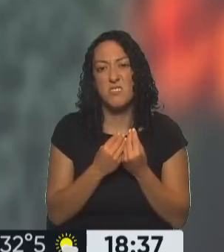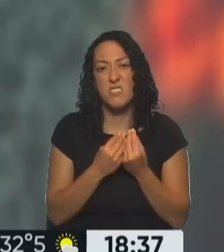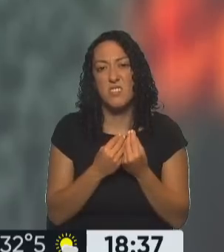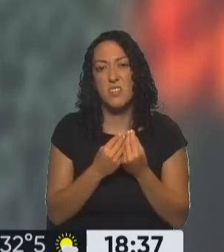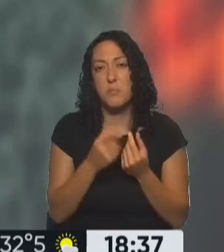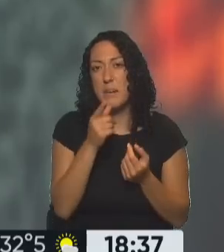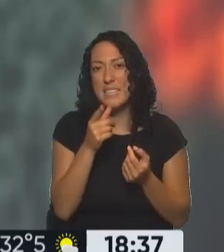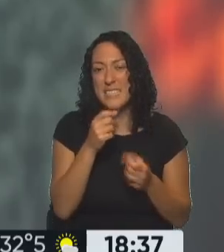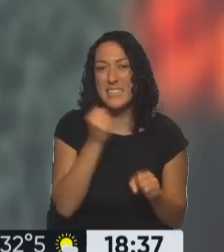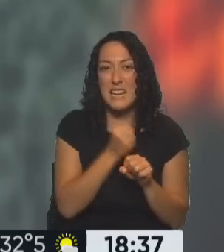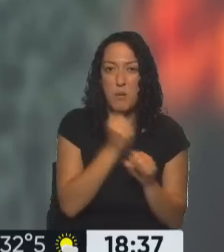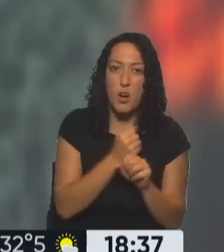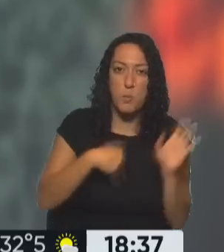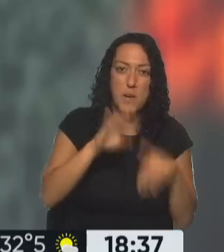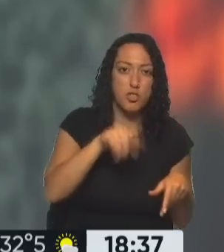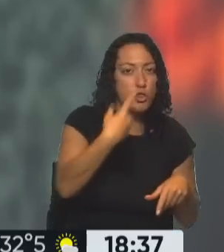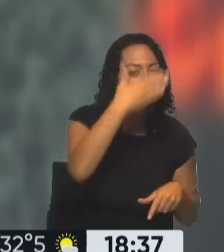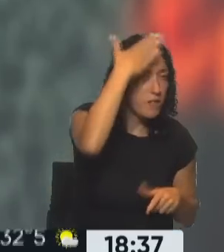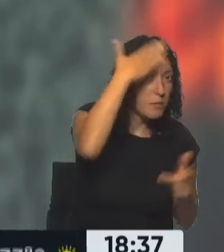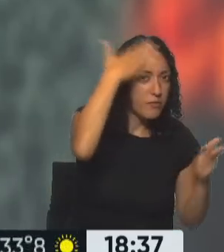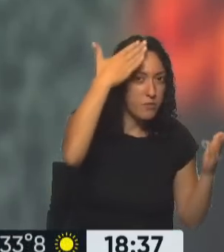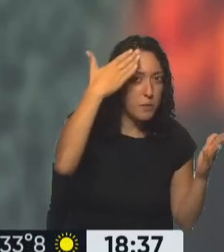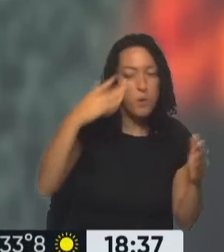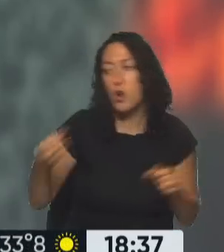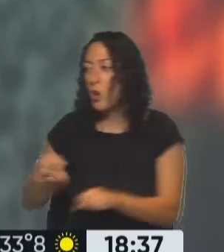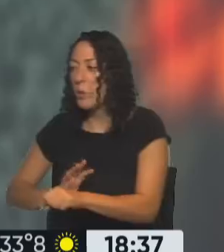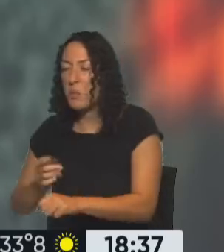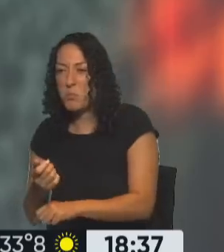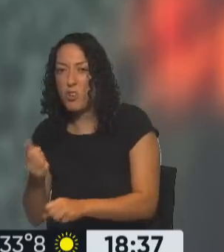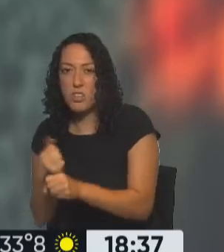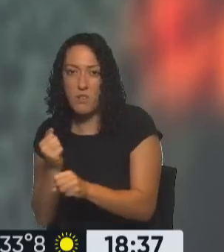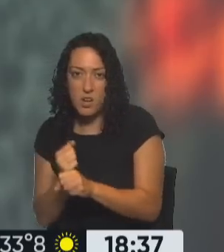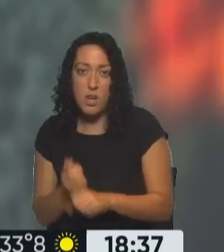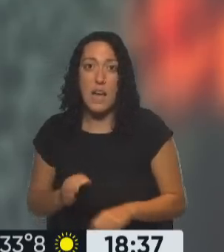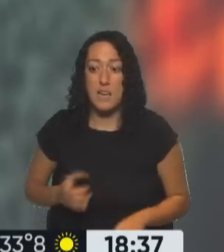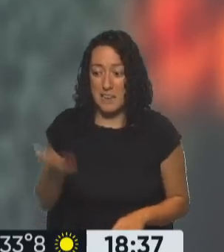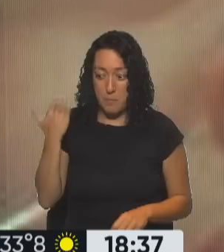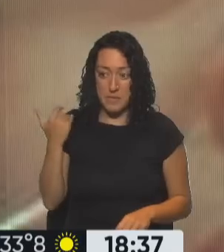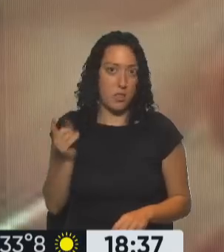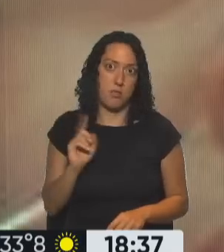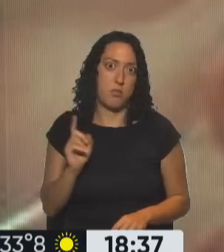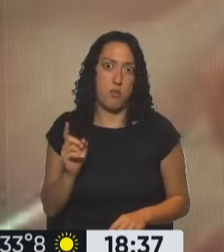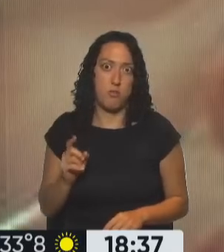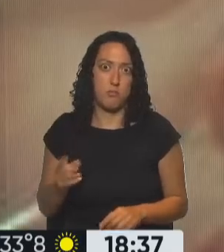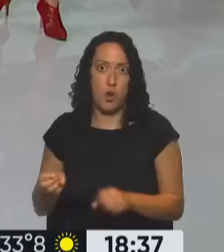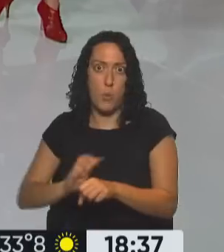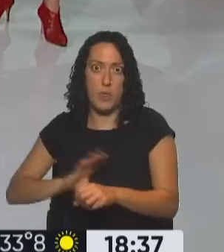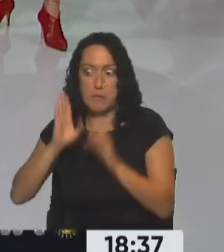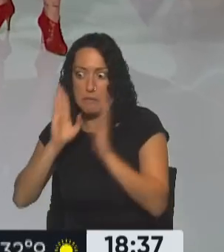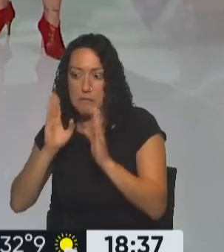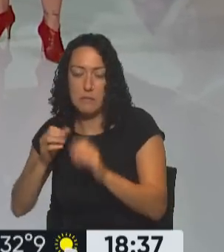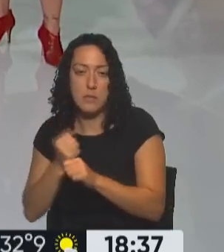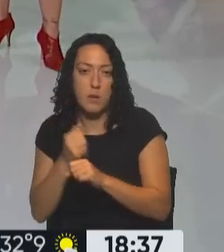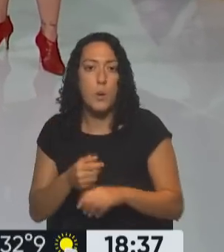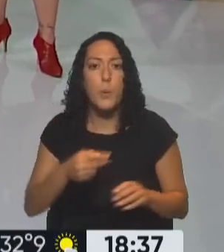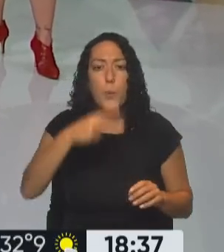otras patologías que por COVID. Hoy en día, cuando hace un año era totalmente al inverso. Doc, no tenemos más tiempo. ¿Por qué Venezuela es la última?